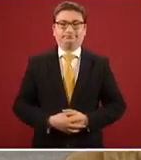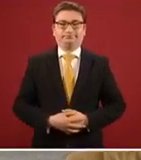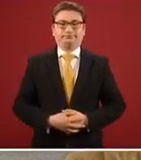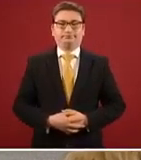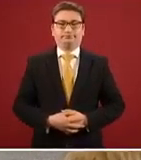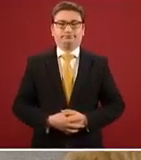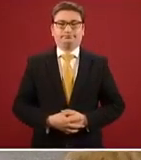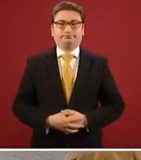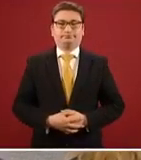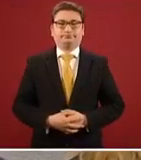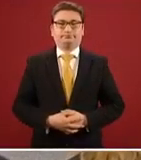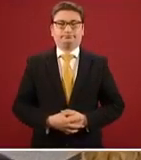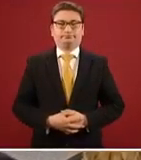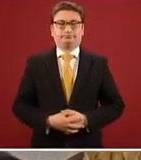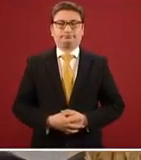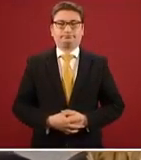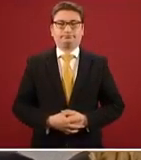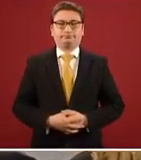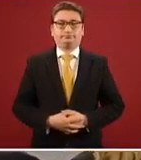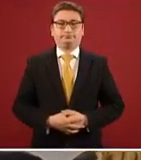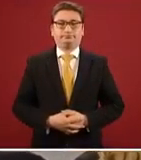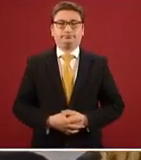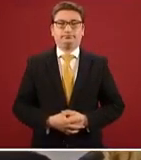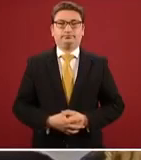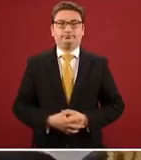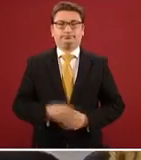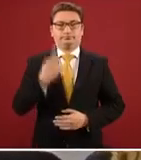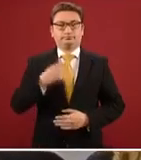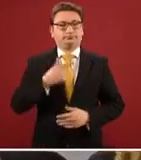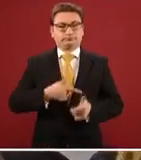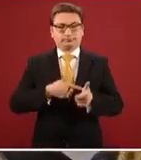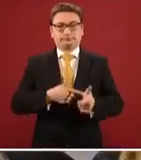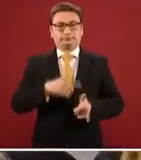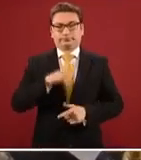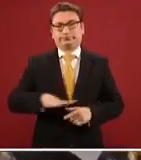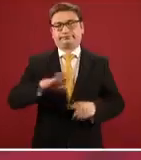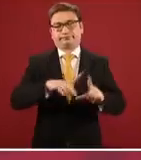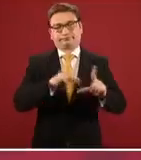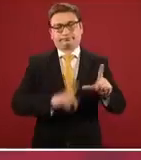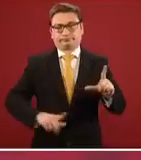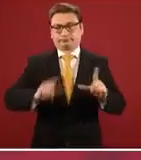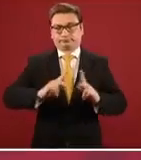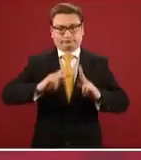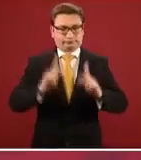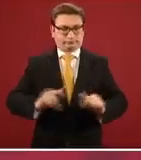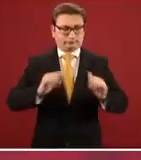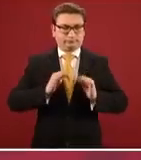para seguir garantizando la paz y la tranquilidad